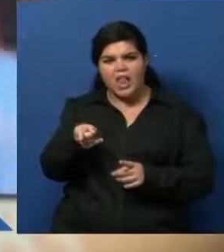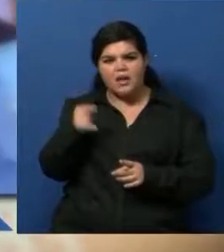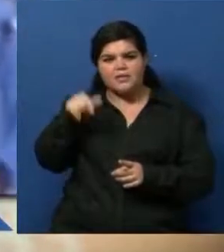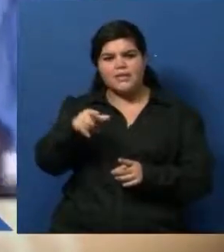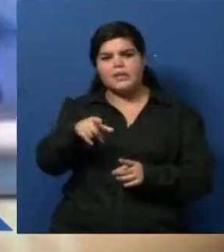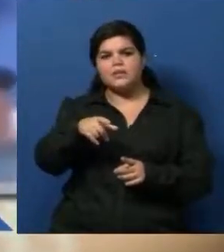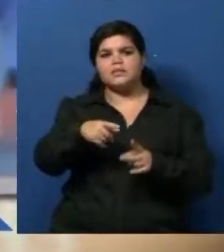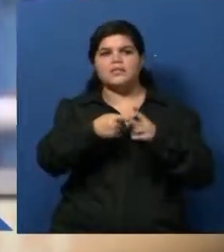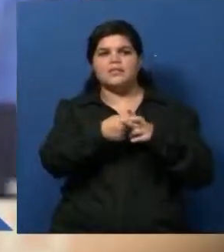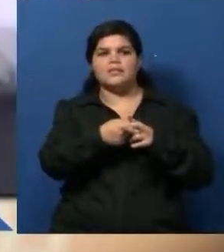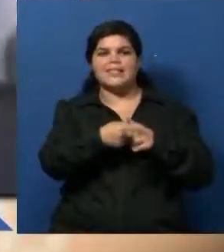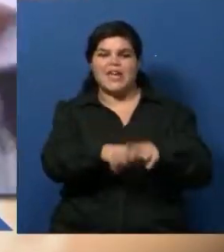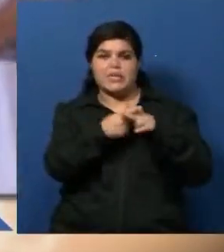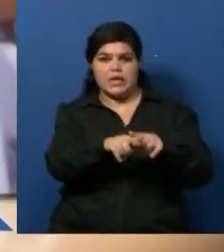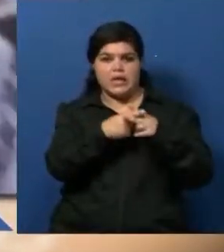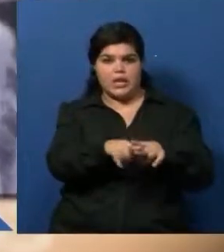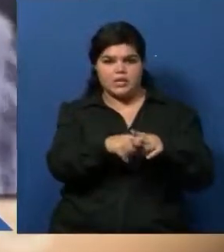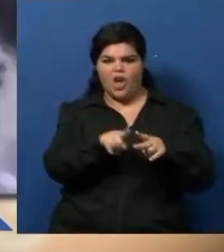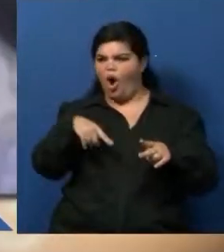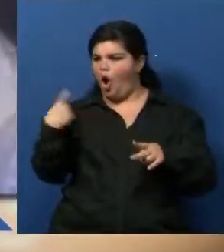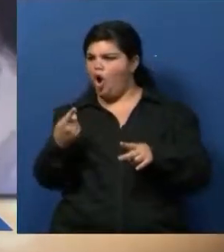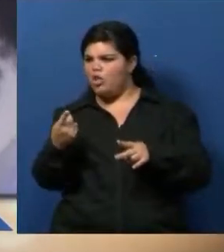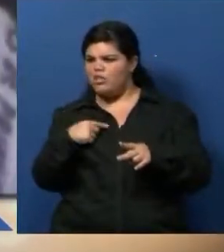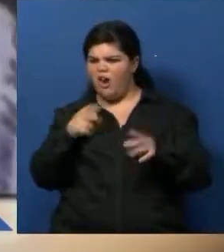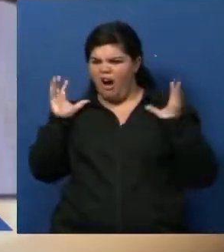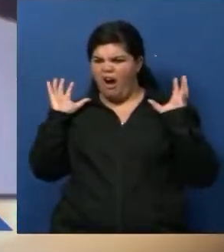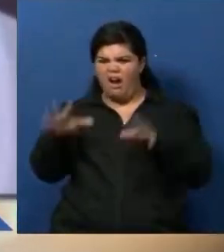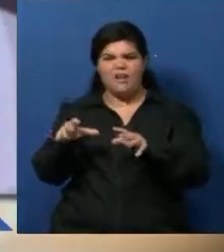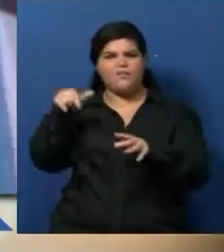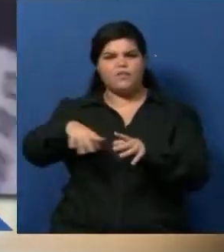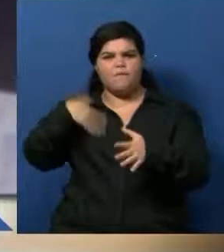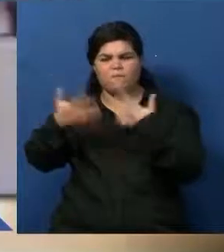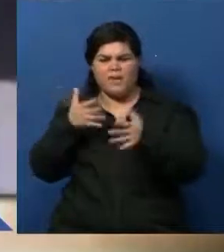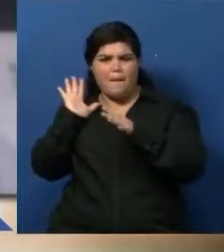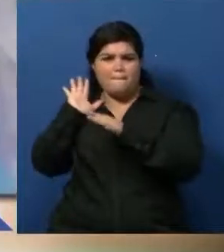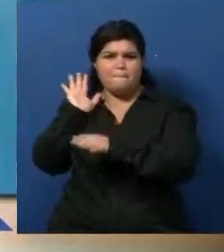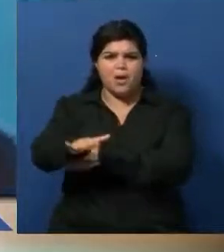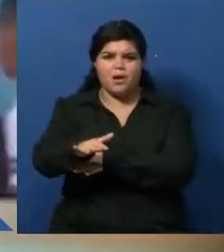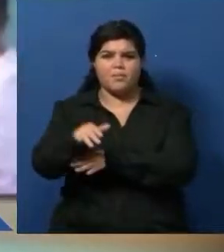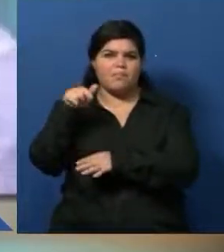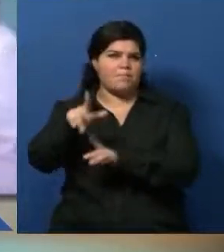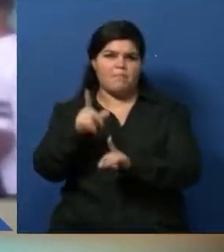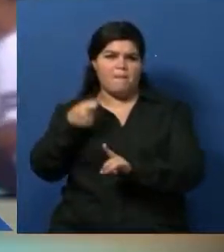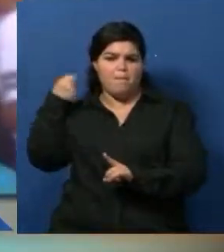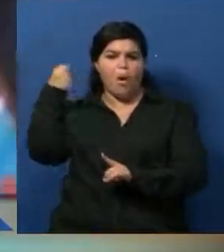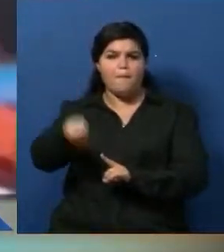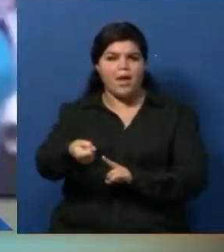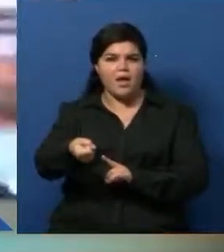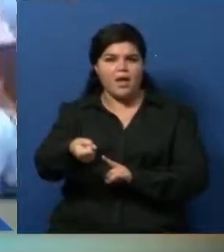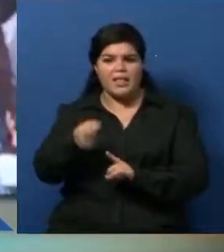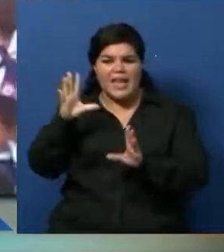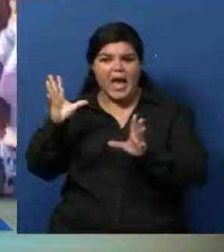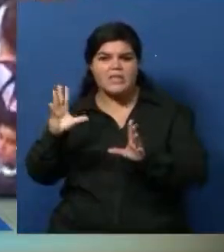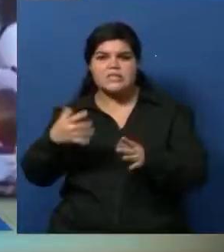de Talleres, y que el resto reaccione y le pegue a ese pibe como le pegó, en vez de